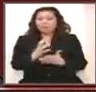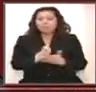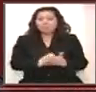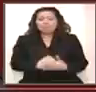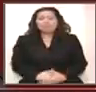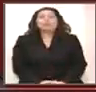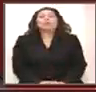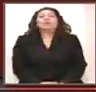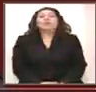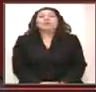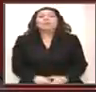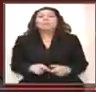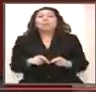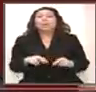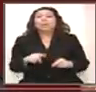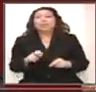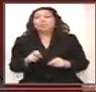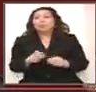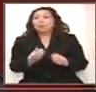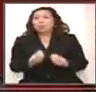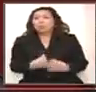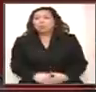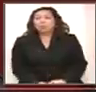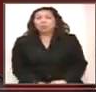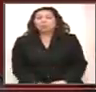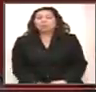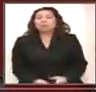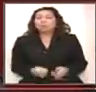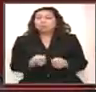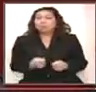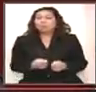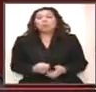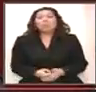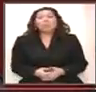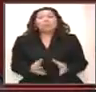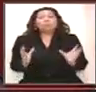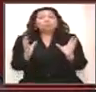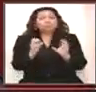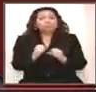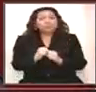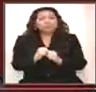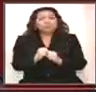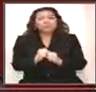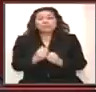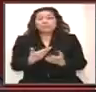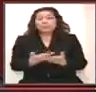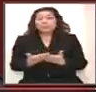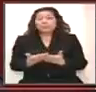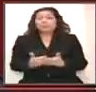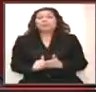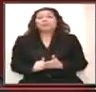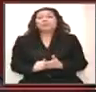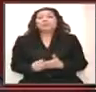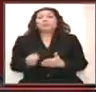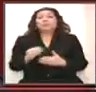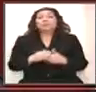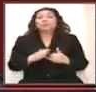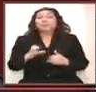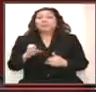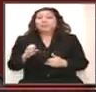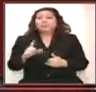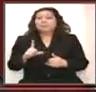reducción de victimización patrimonial, como en el caso de las extorsiones o coacciones que se experimentan en el ámbito de la construcción